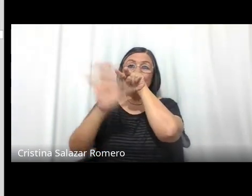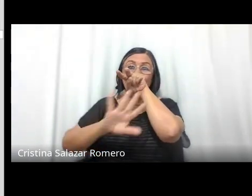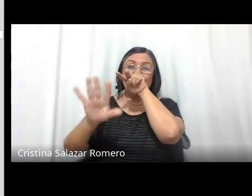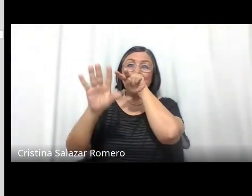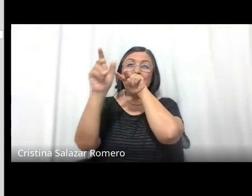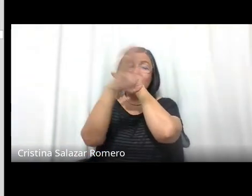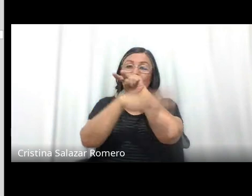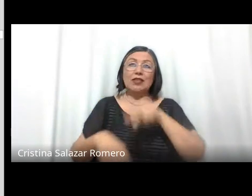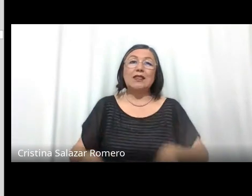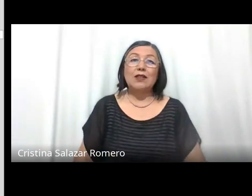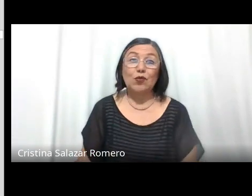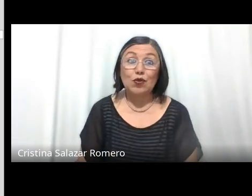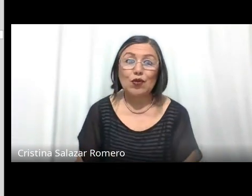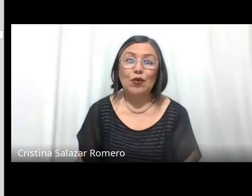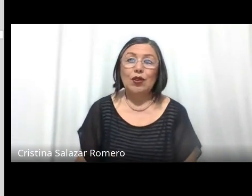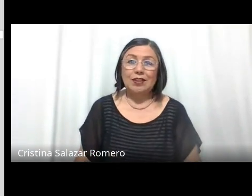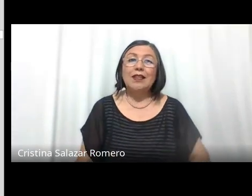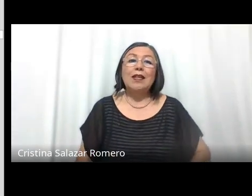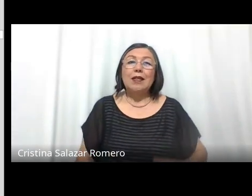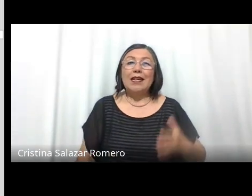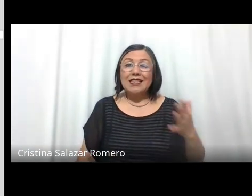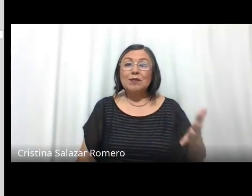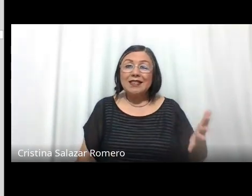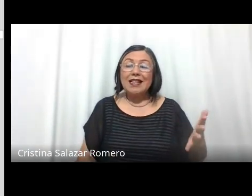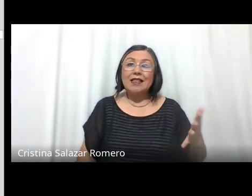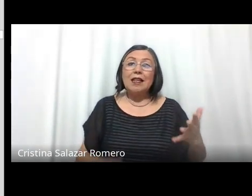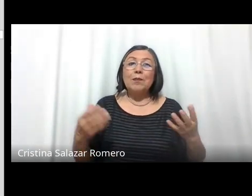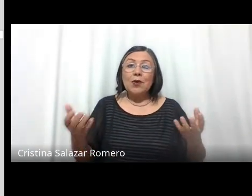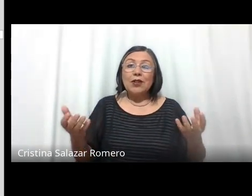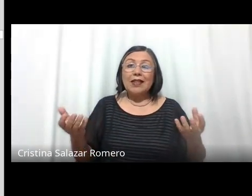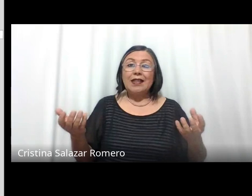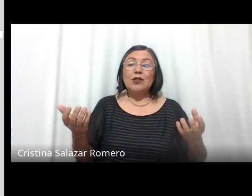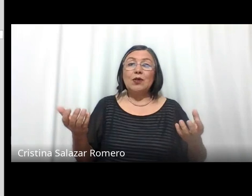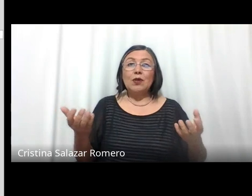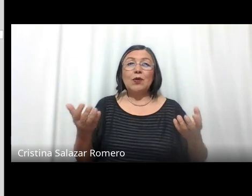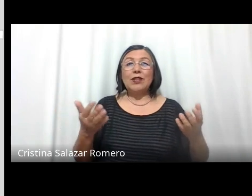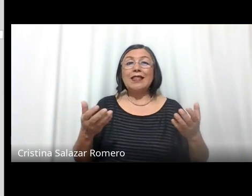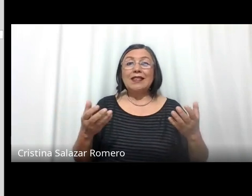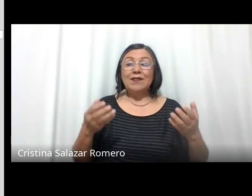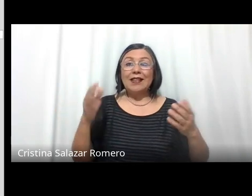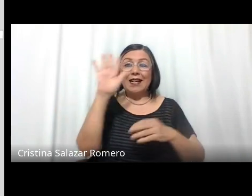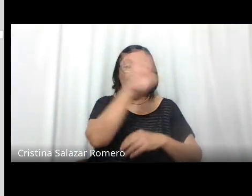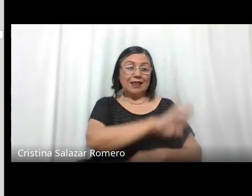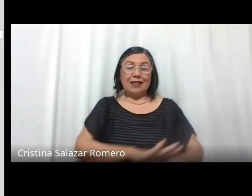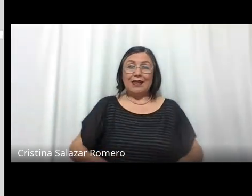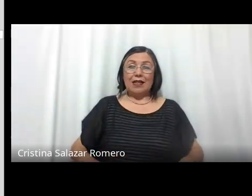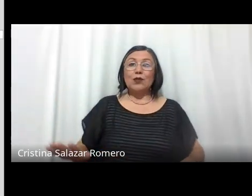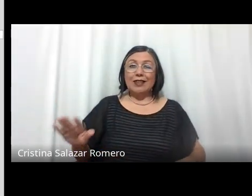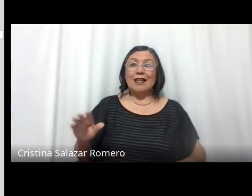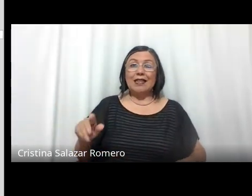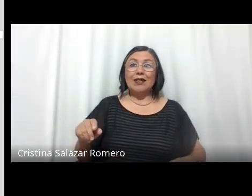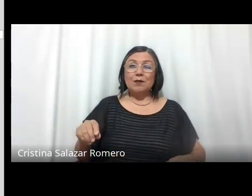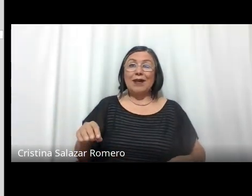del cuerpo, de las manos y de su rostro, ¿sí? Es espacial porque yo voy a identificar el